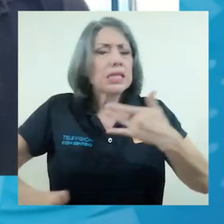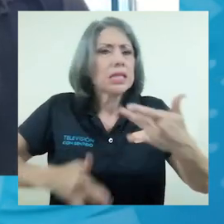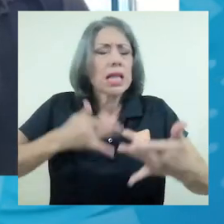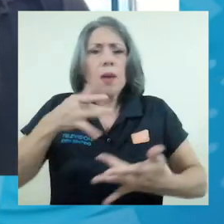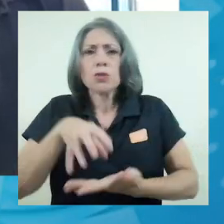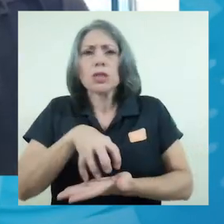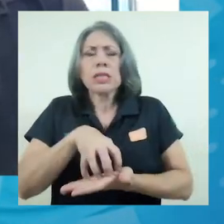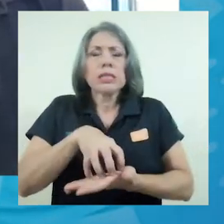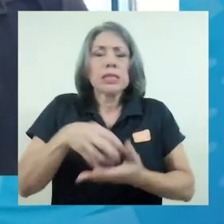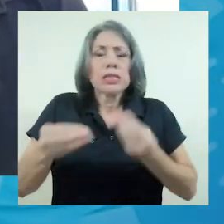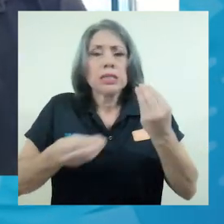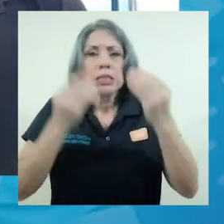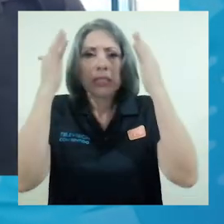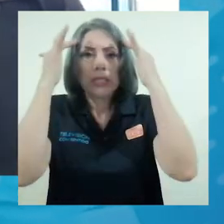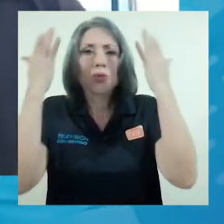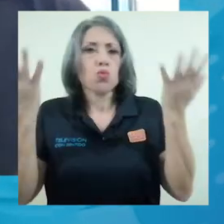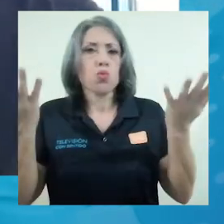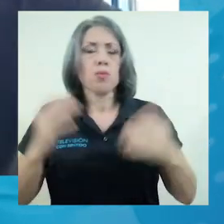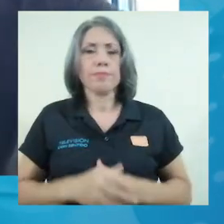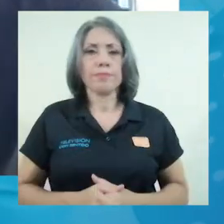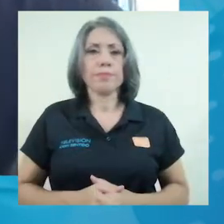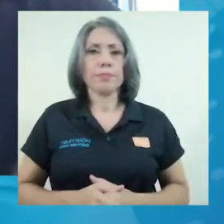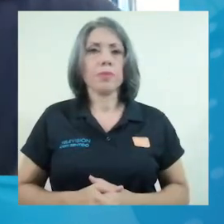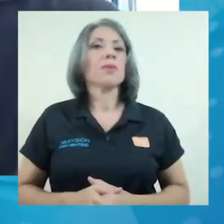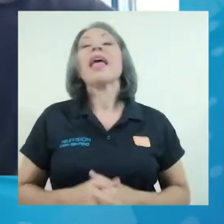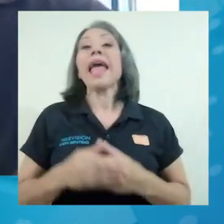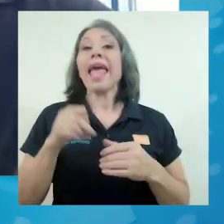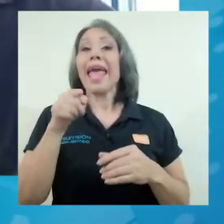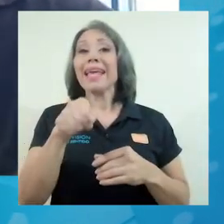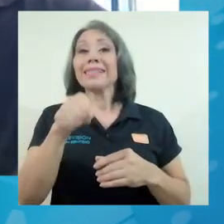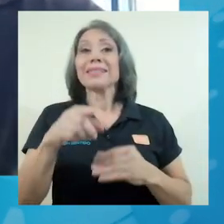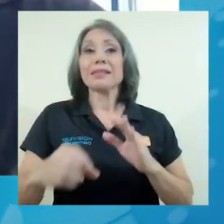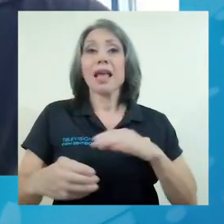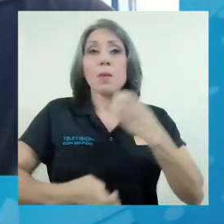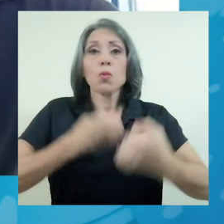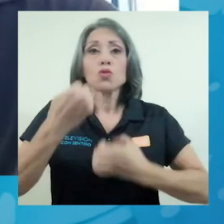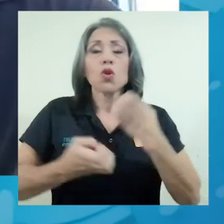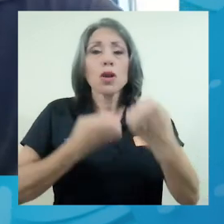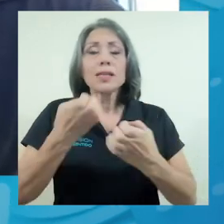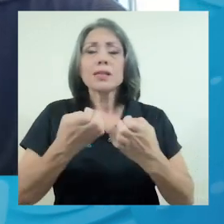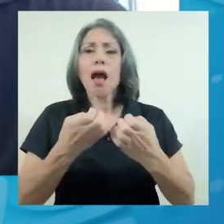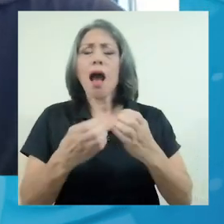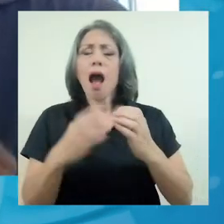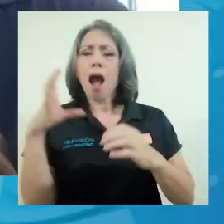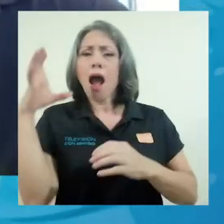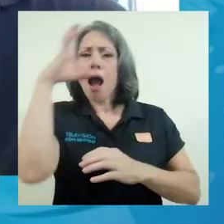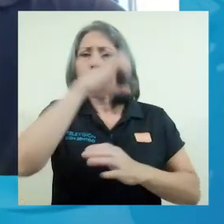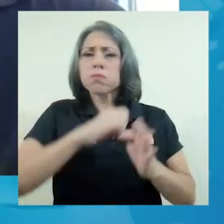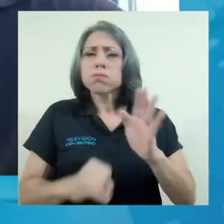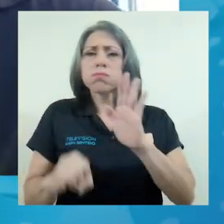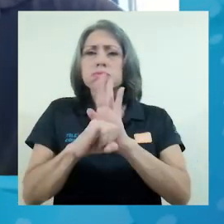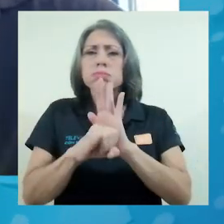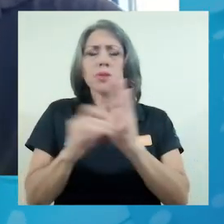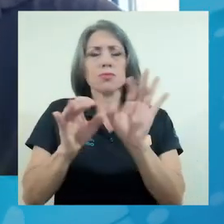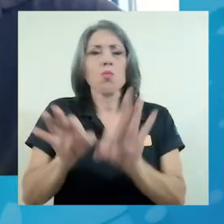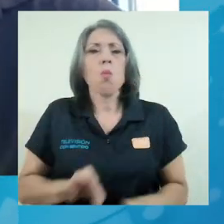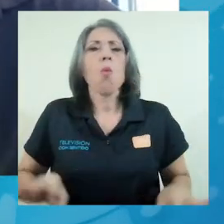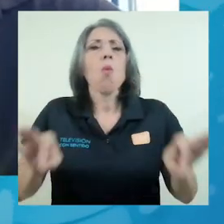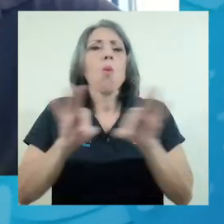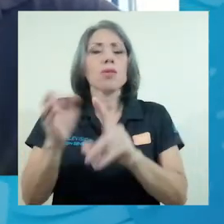e identificar estas emociones es muy importante para poder tomar decisiones y pensar que las decisiones se deben de tomar de forma